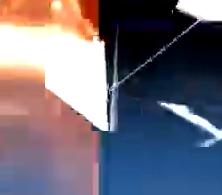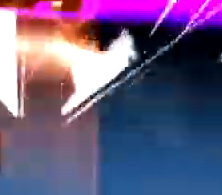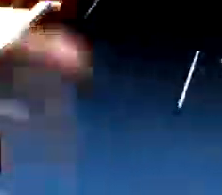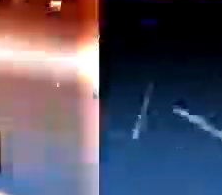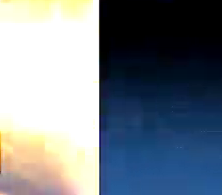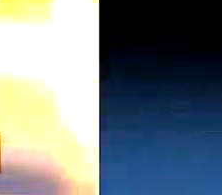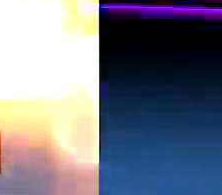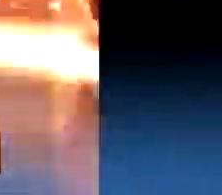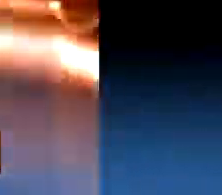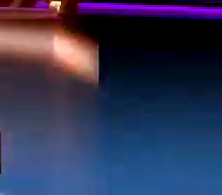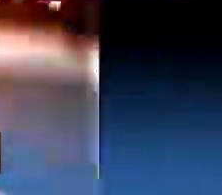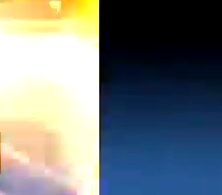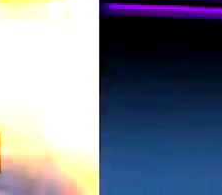Puerta Abierta.